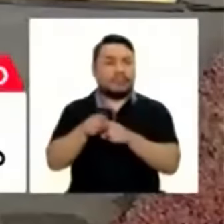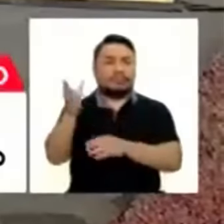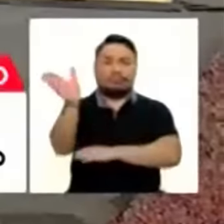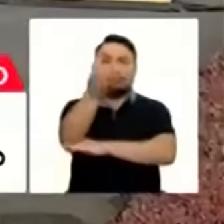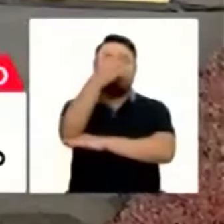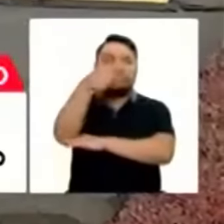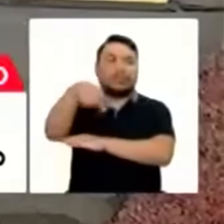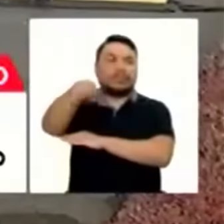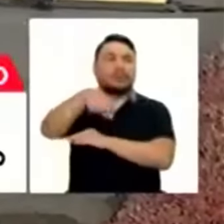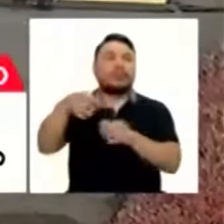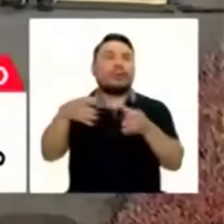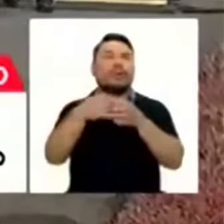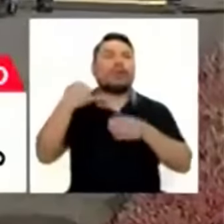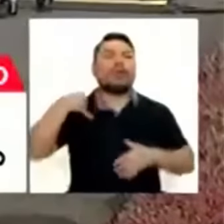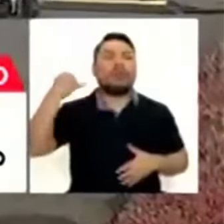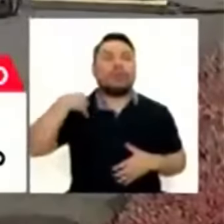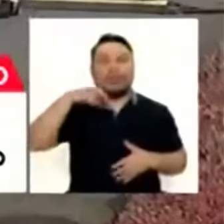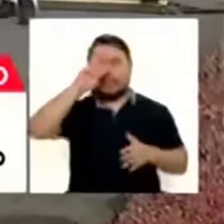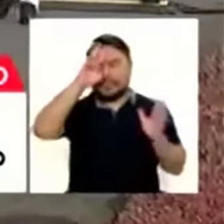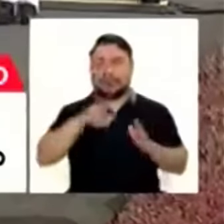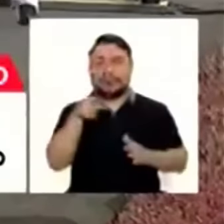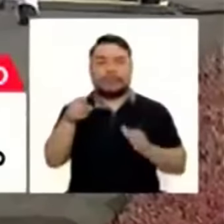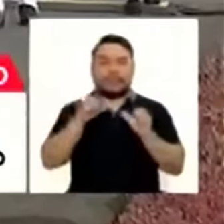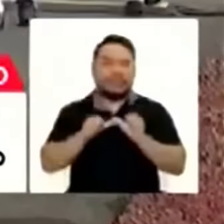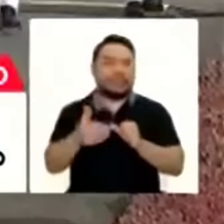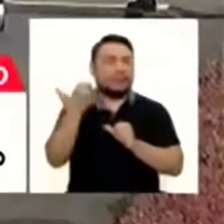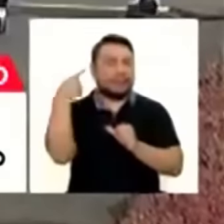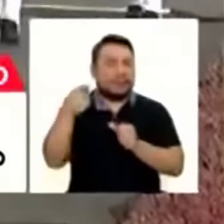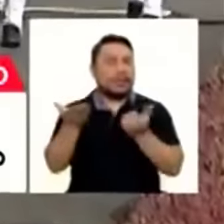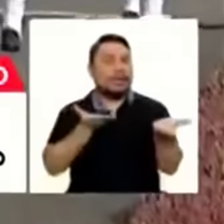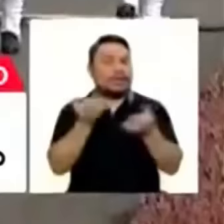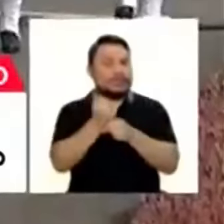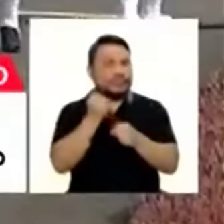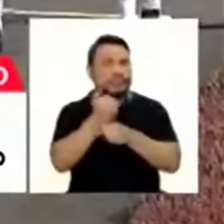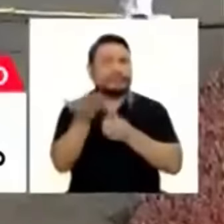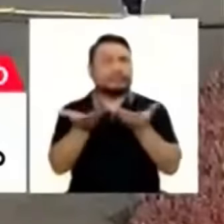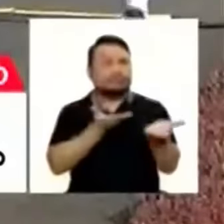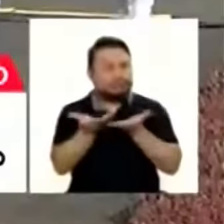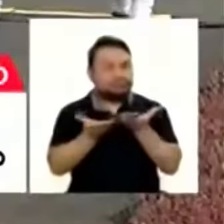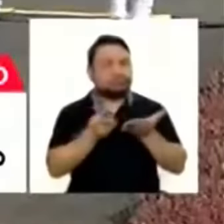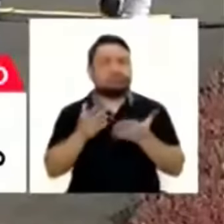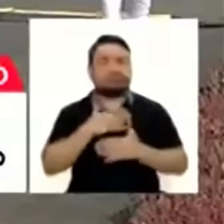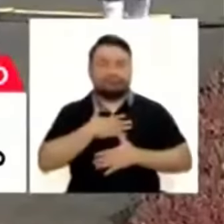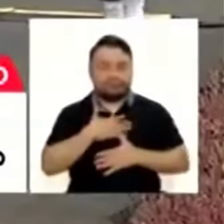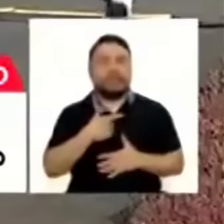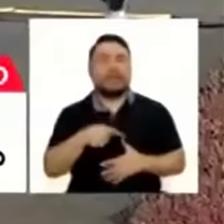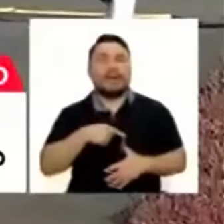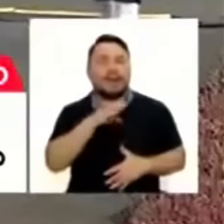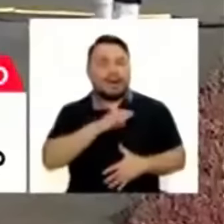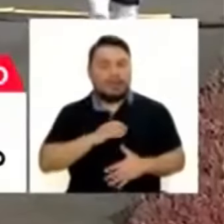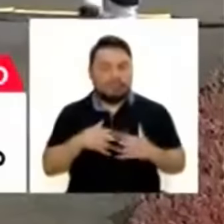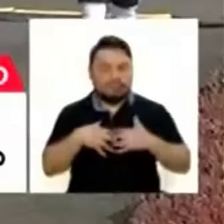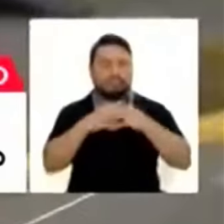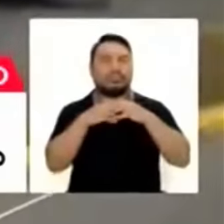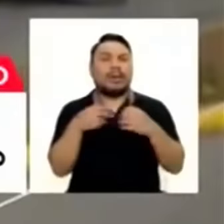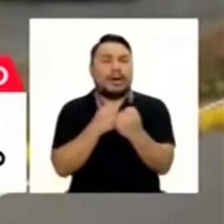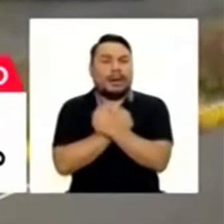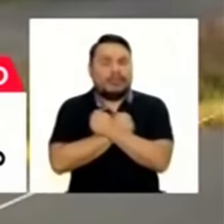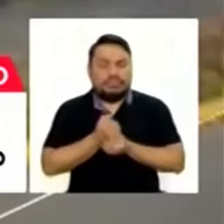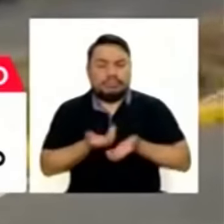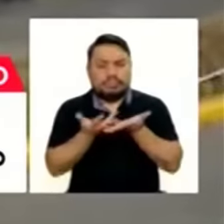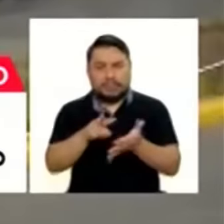Que representa a los jóvenes peruanos que durante sus años de servicio incrementan su personalidad y valores como el amor, entrega a